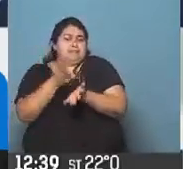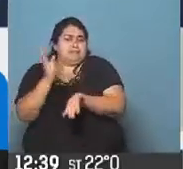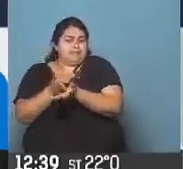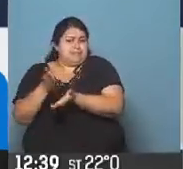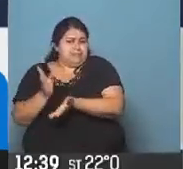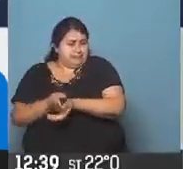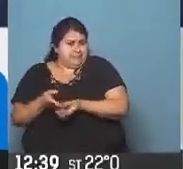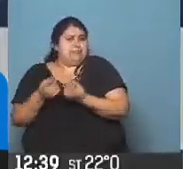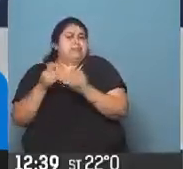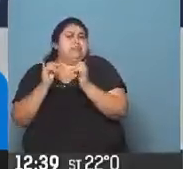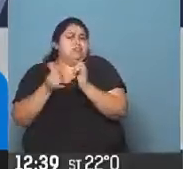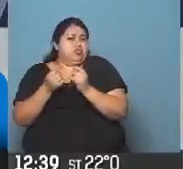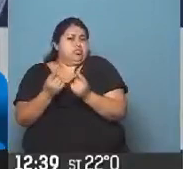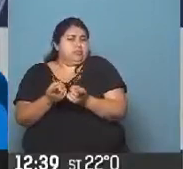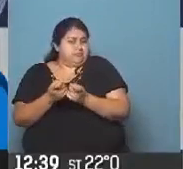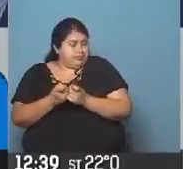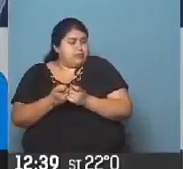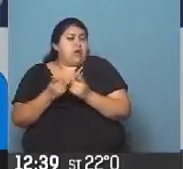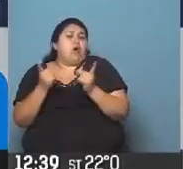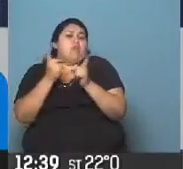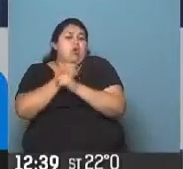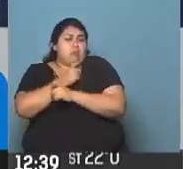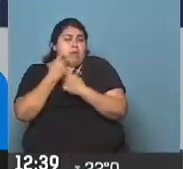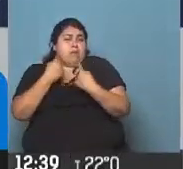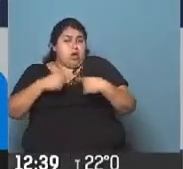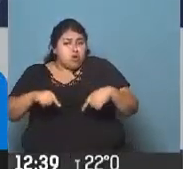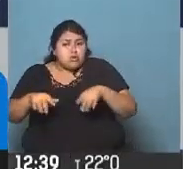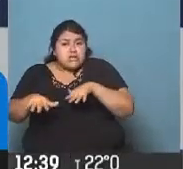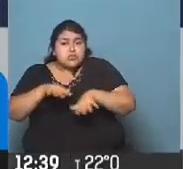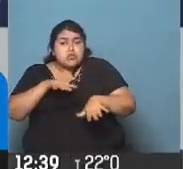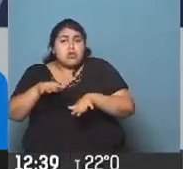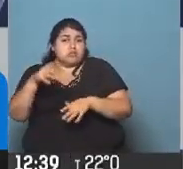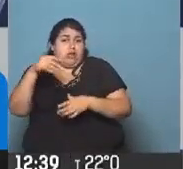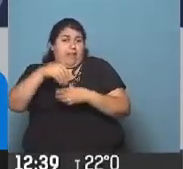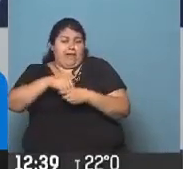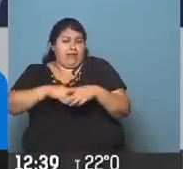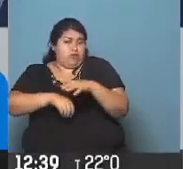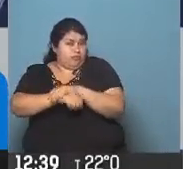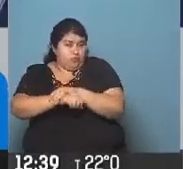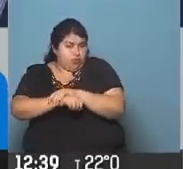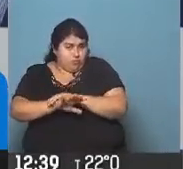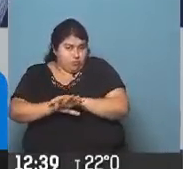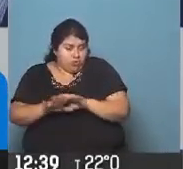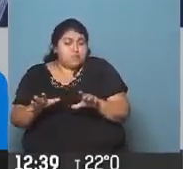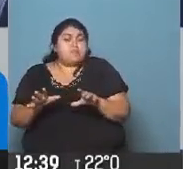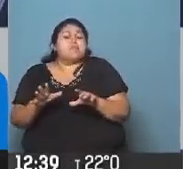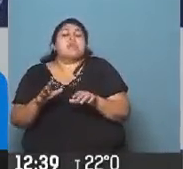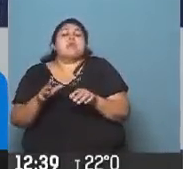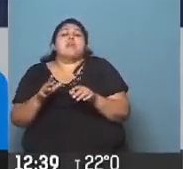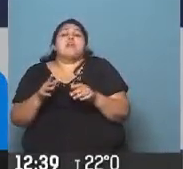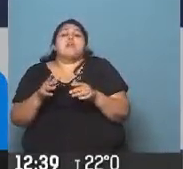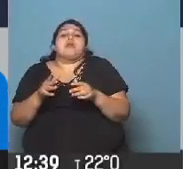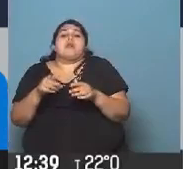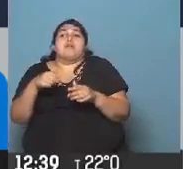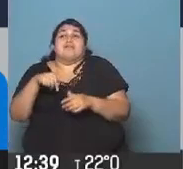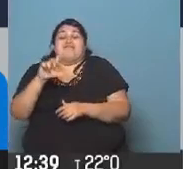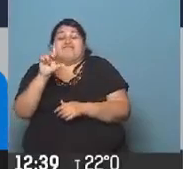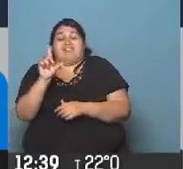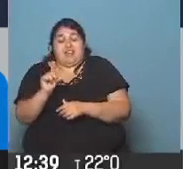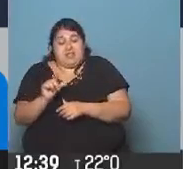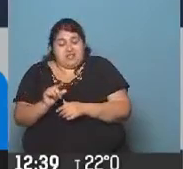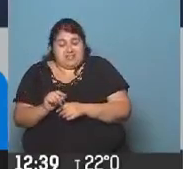vinculados o que se produzcan en ocasión de espectáculos futbolísticos de verdad que en este país como digo